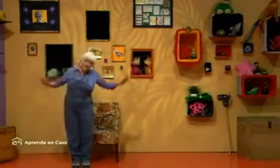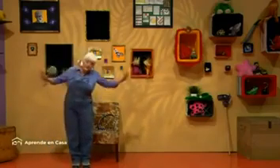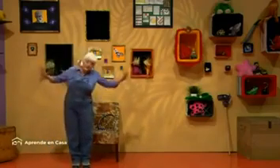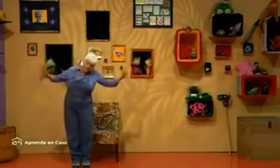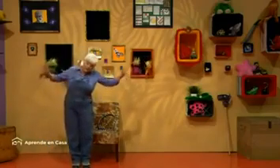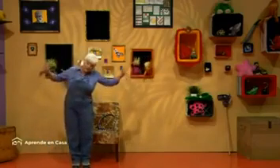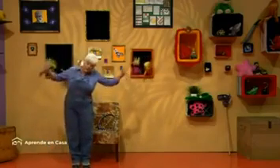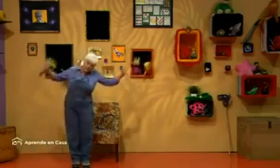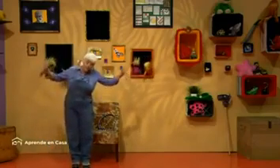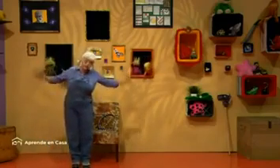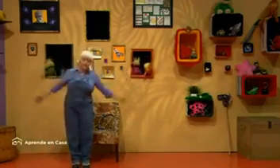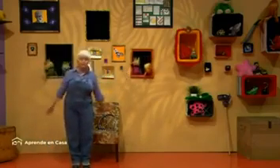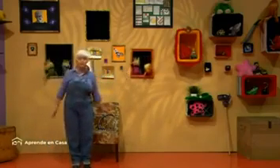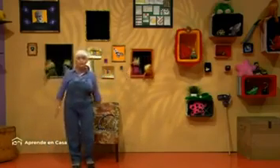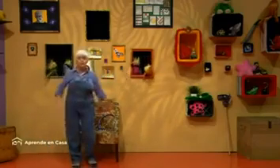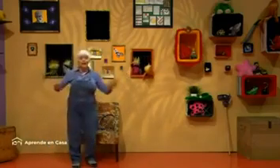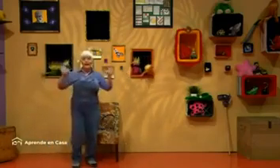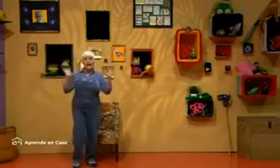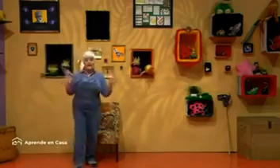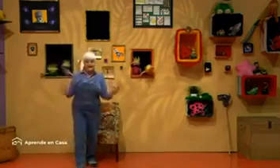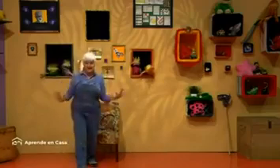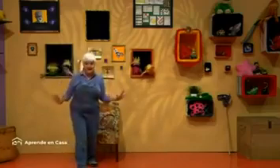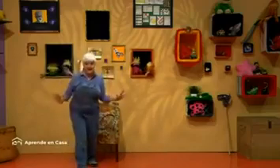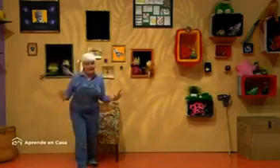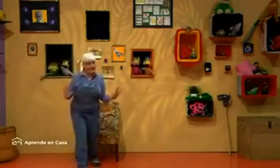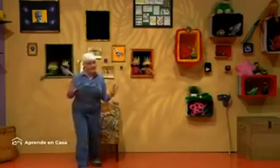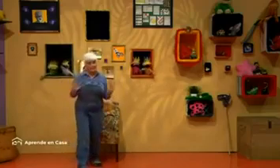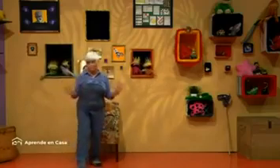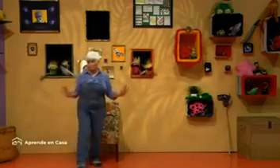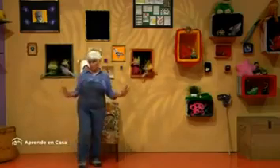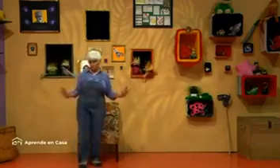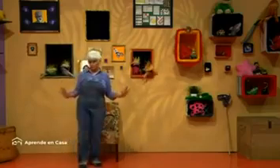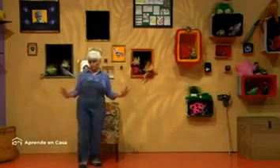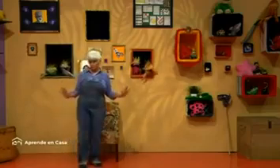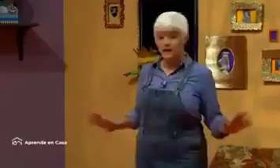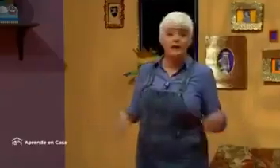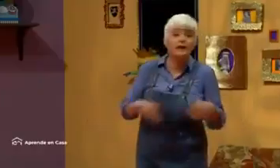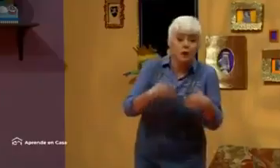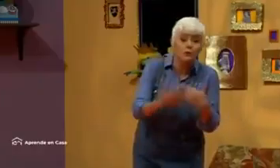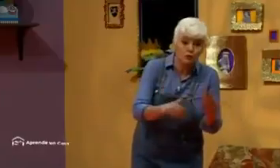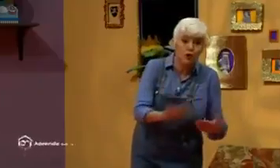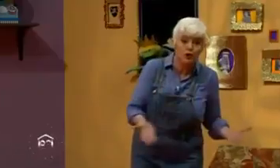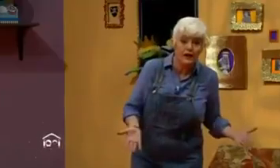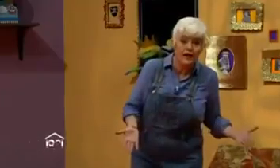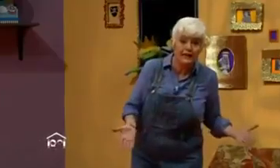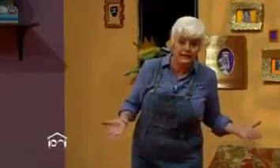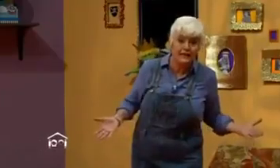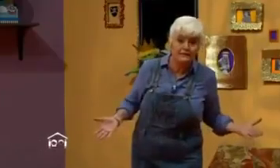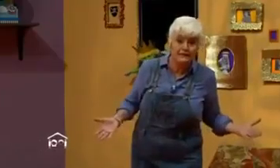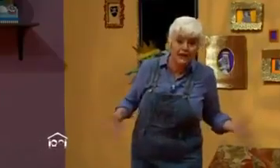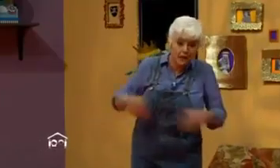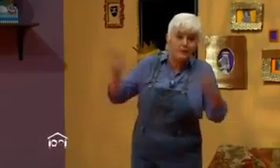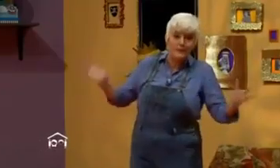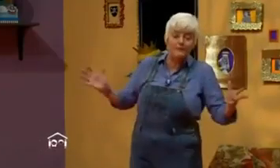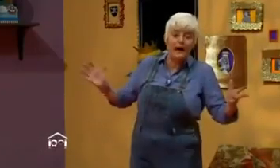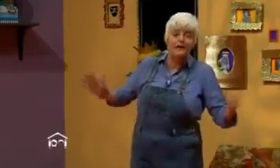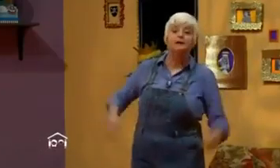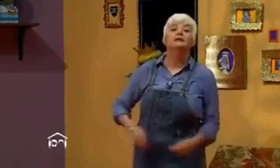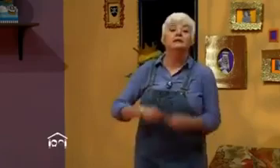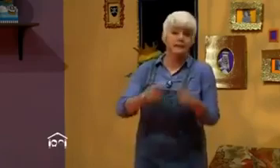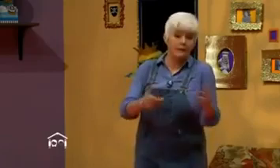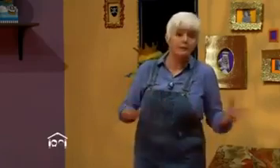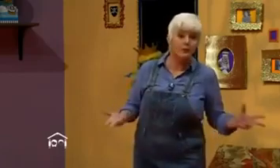Pero prosigamos. El rey quería mucho a sus hijos. Y como todo rey que se respetara o